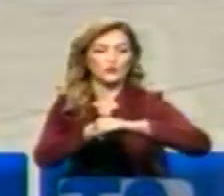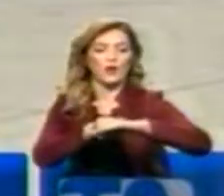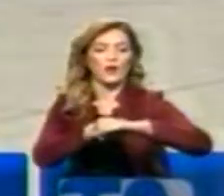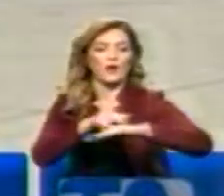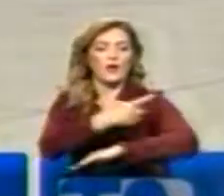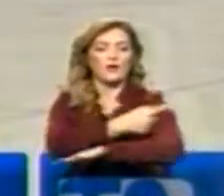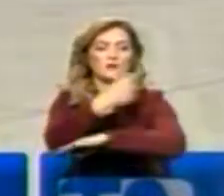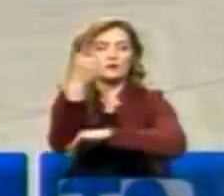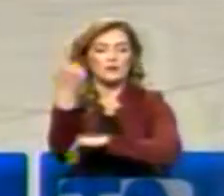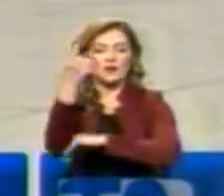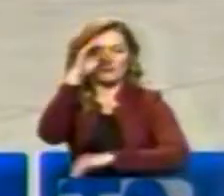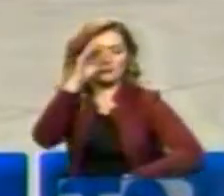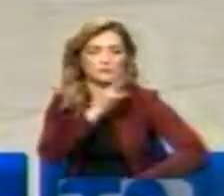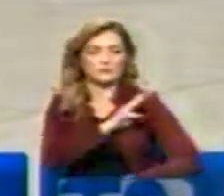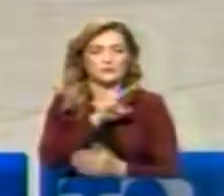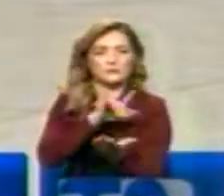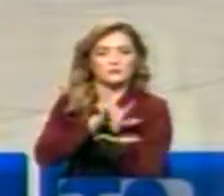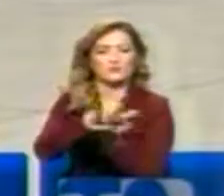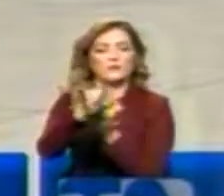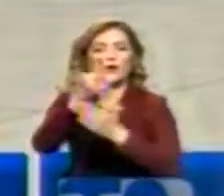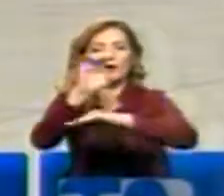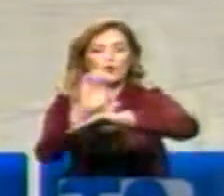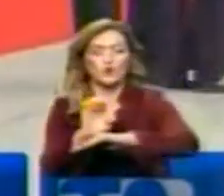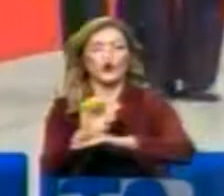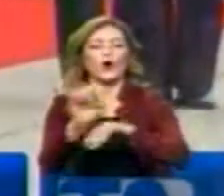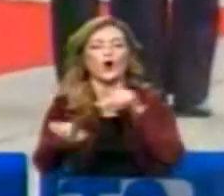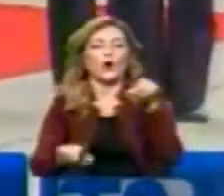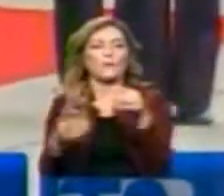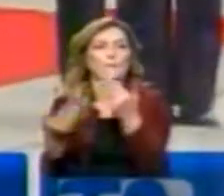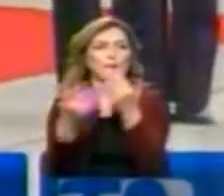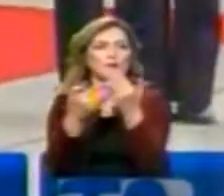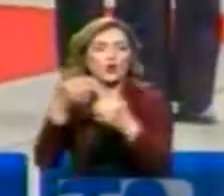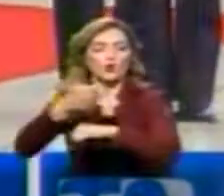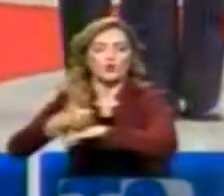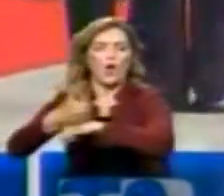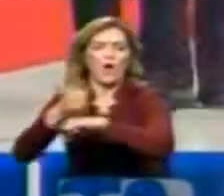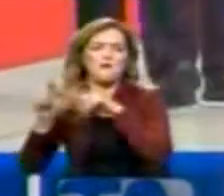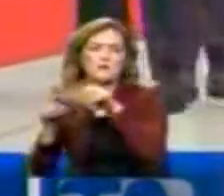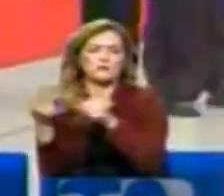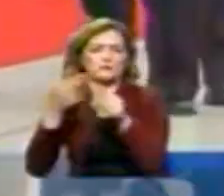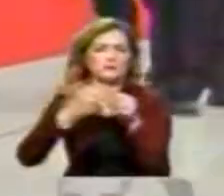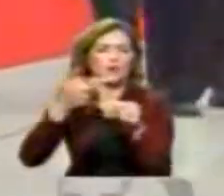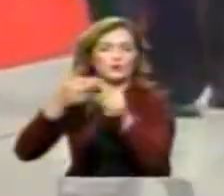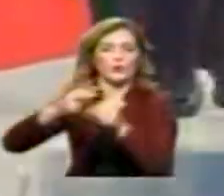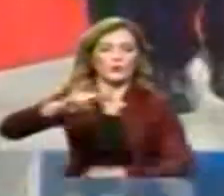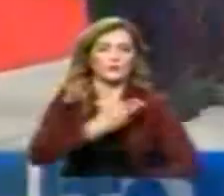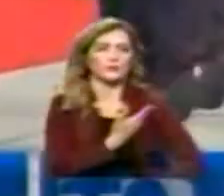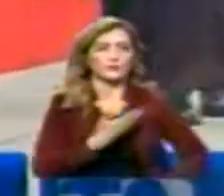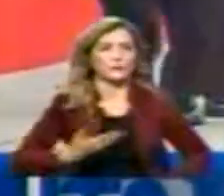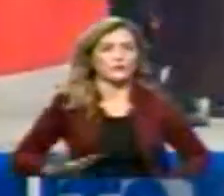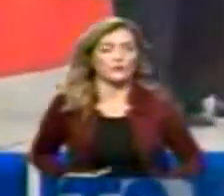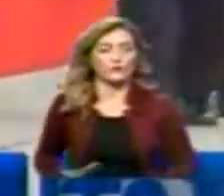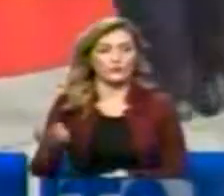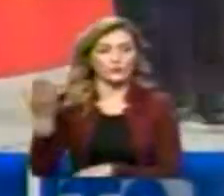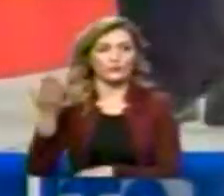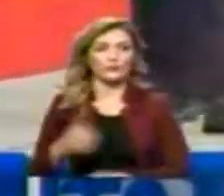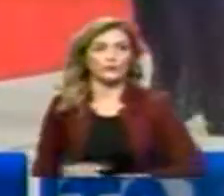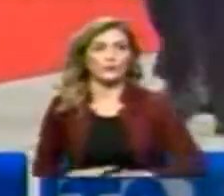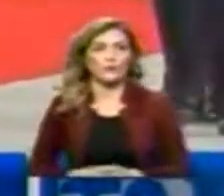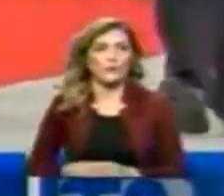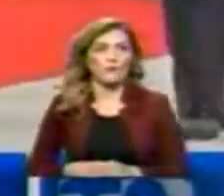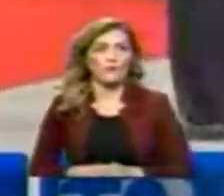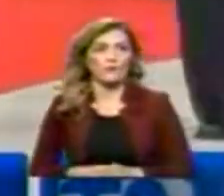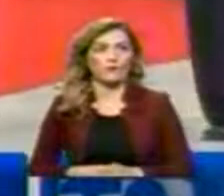Fuerza Aérea Ecuatoriana. Durante este evento, algunas autoridades asistieron, como el vicepresidente de la República, Otto